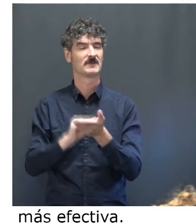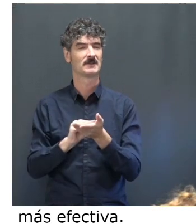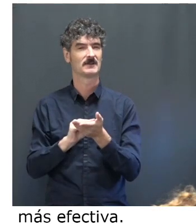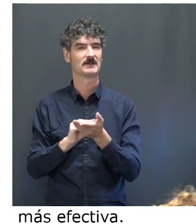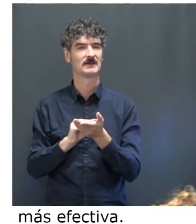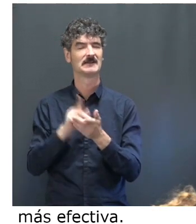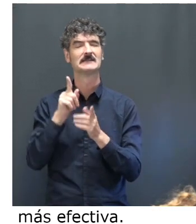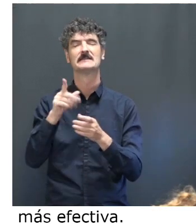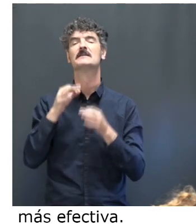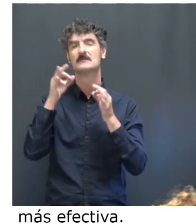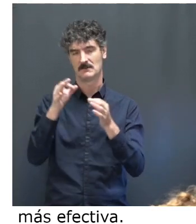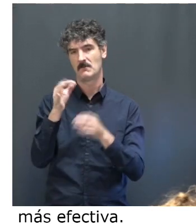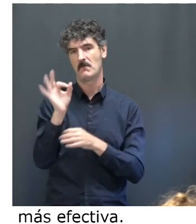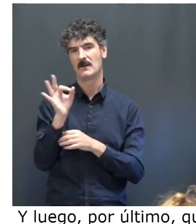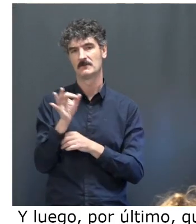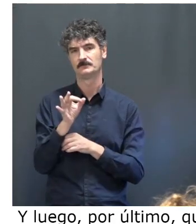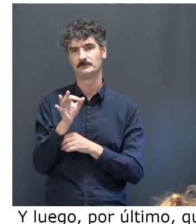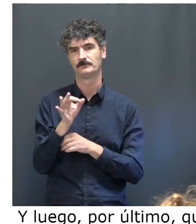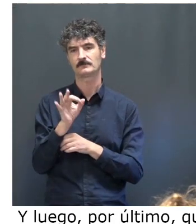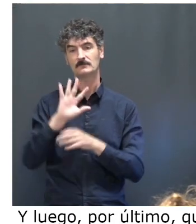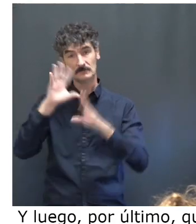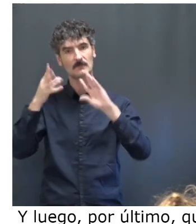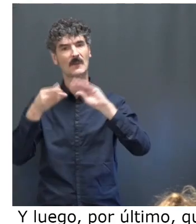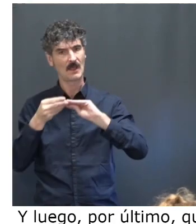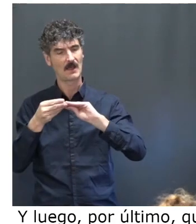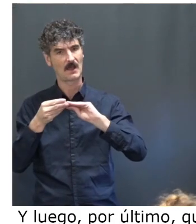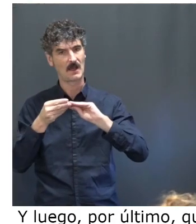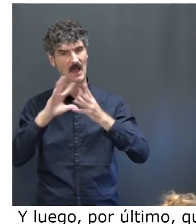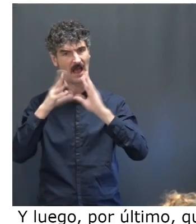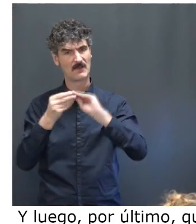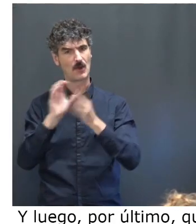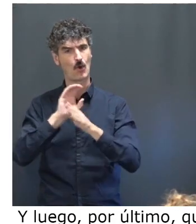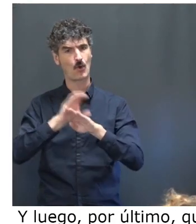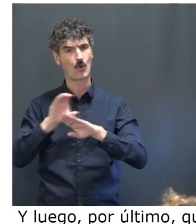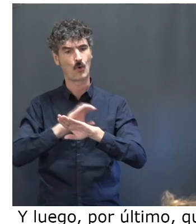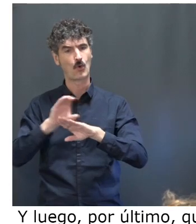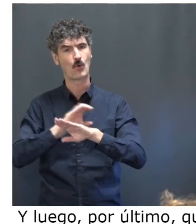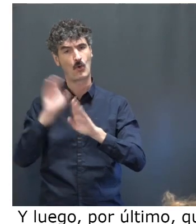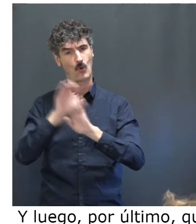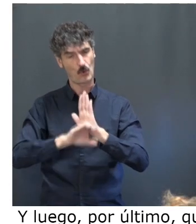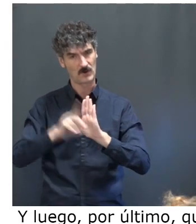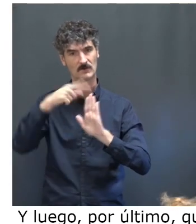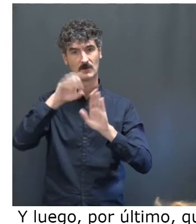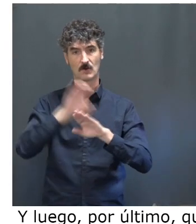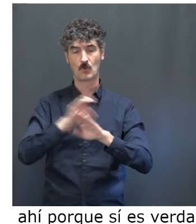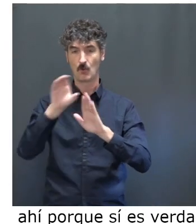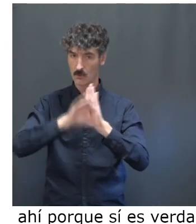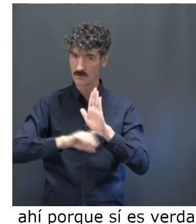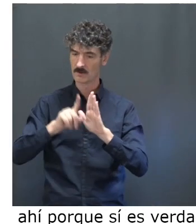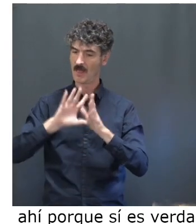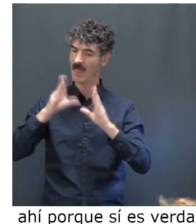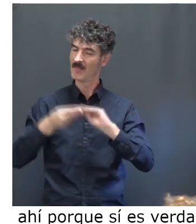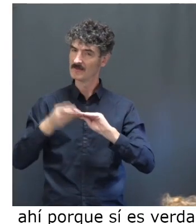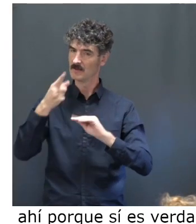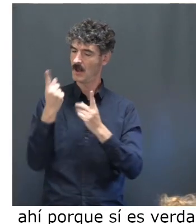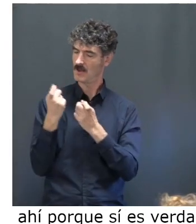Está ahí porque sí que es verdad que tenemos adaptaciones curriculares, pero el acceso al currículo, lo que decía antes, tenemos muchas